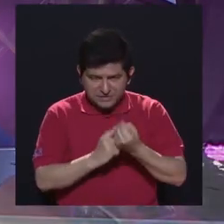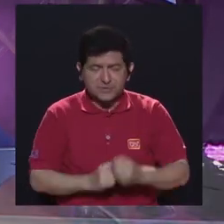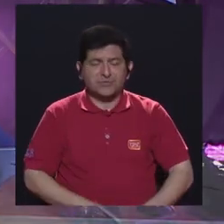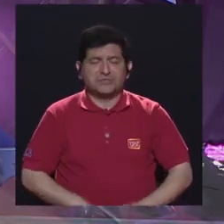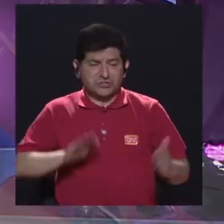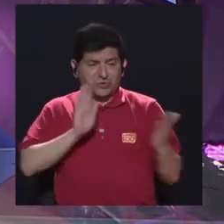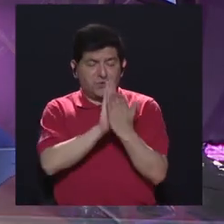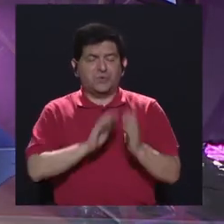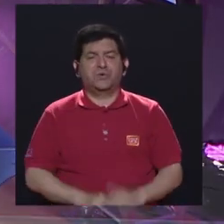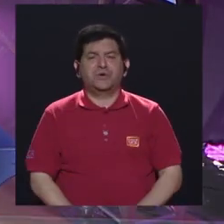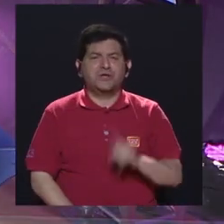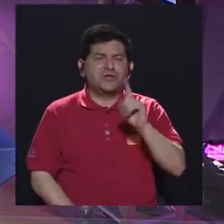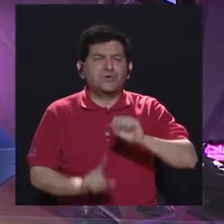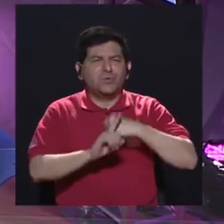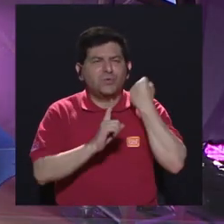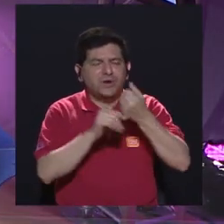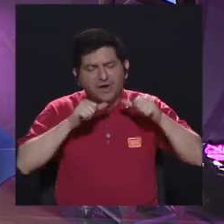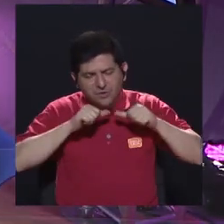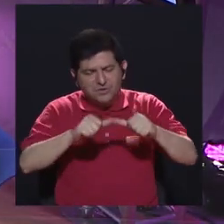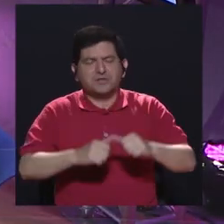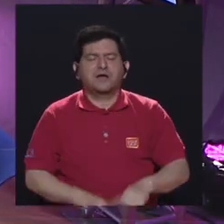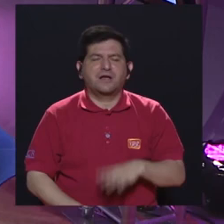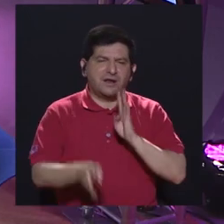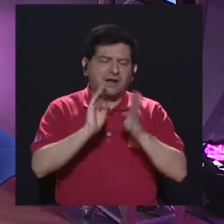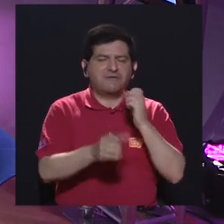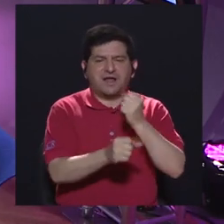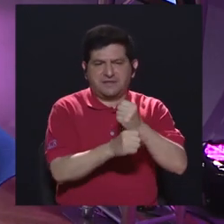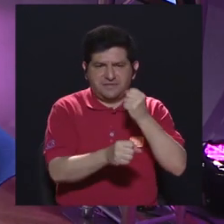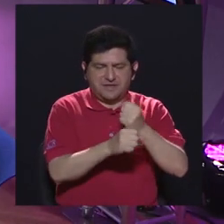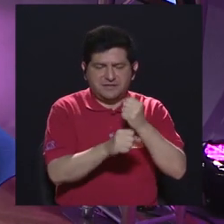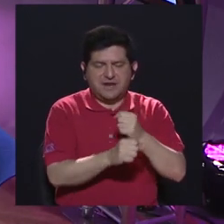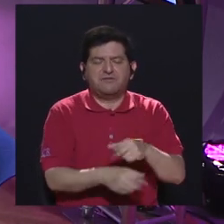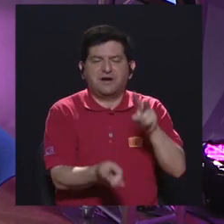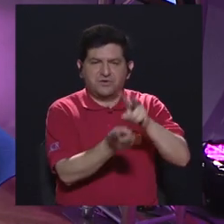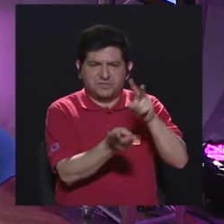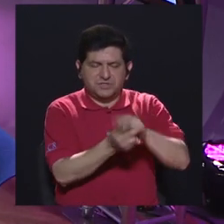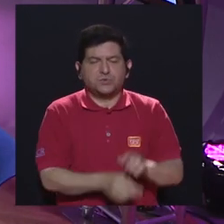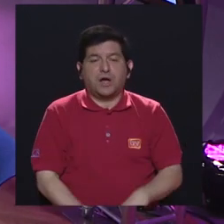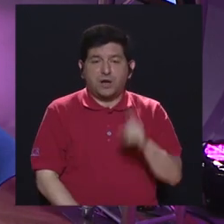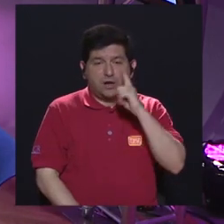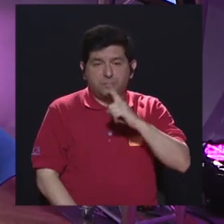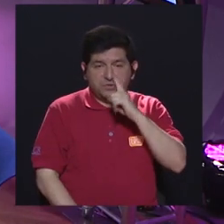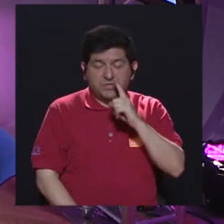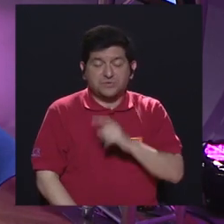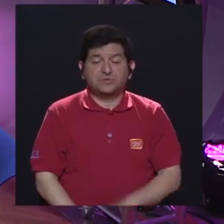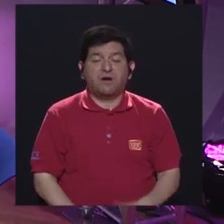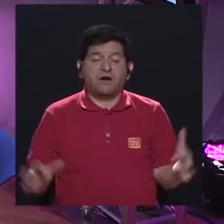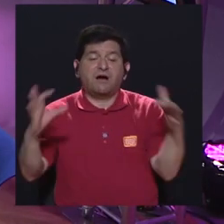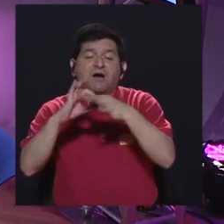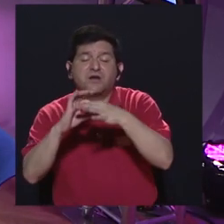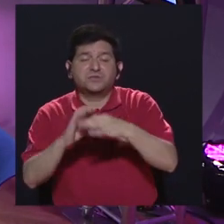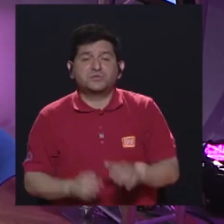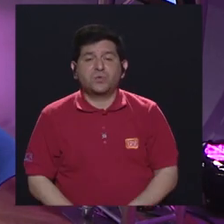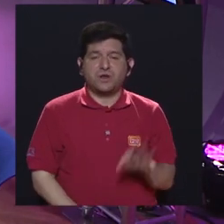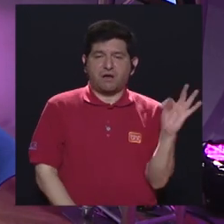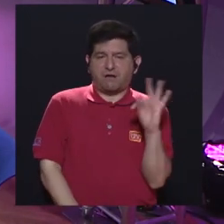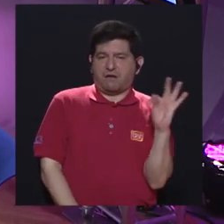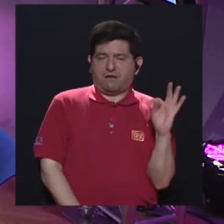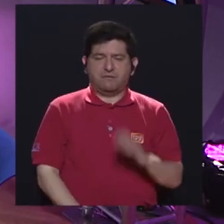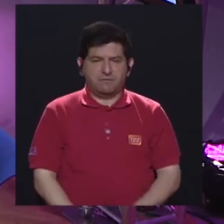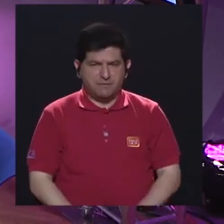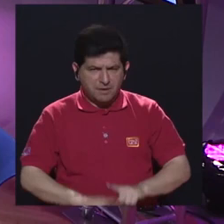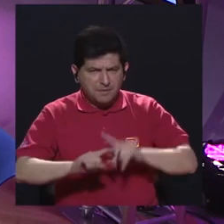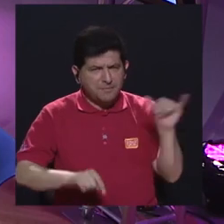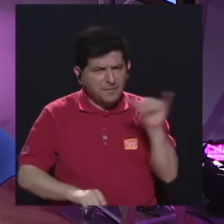hilo conductor, pues hablas de trabajo sexual, de prostitución y hablas de travestis. Pero yo creo que